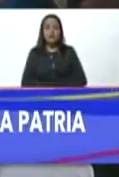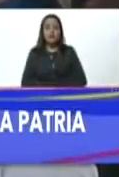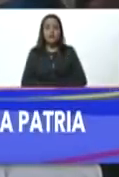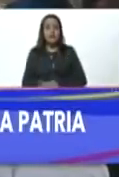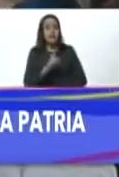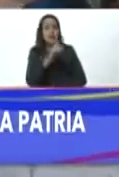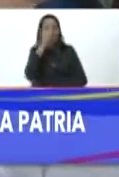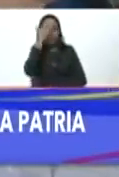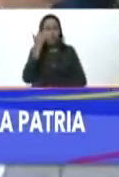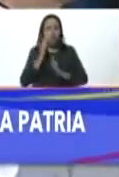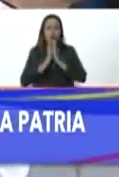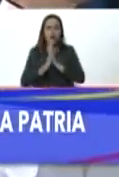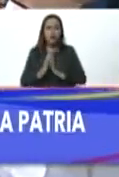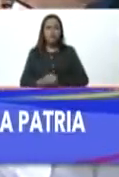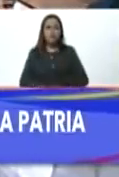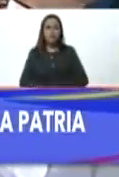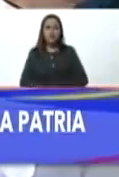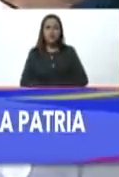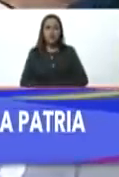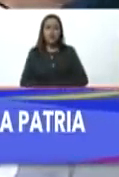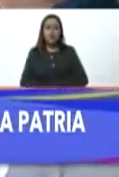olvide del Hospital de la UNER.